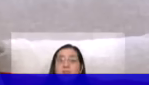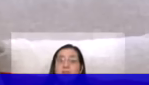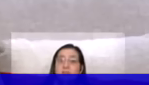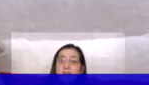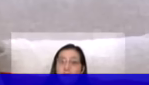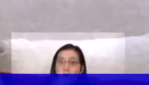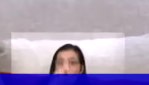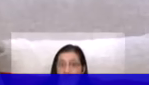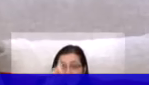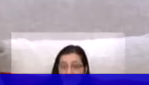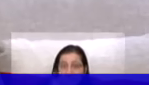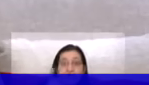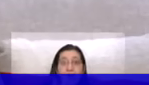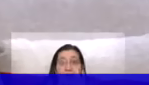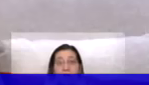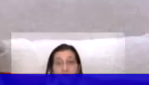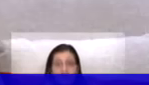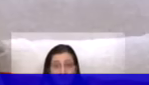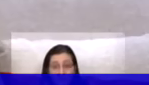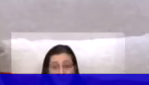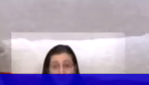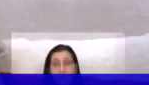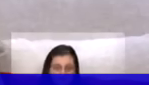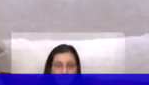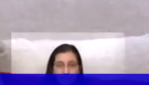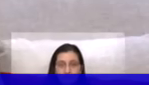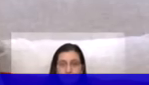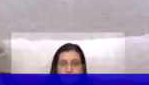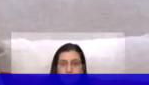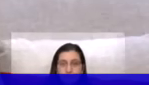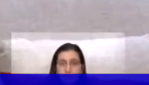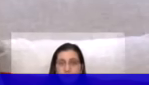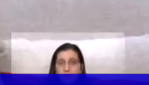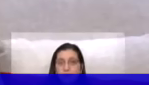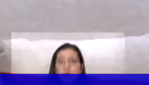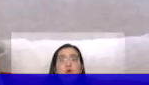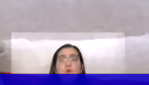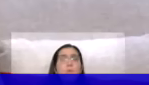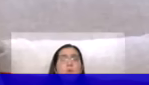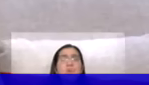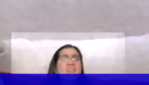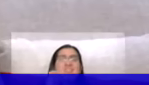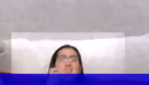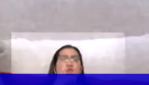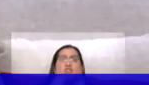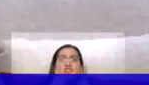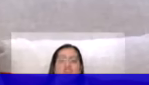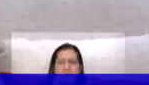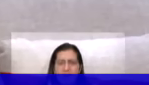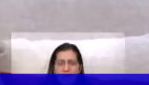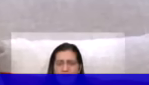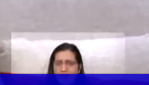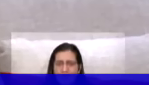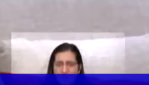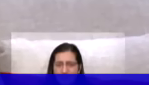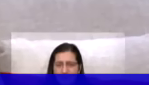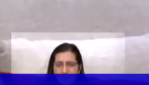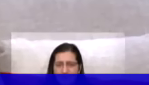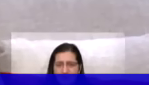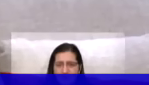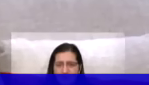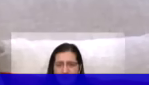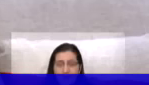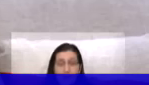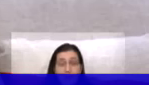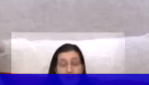el grafiti es una obra de arte, que había que esa discusión, ¿no? No tiene que importar quién lo diga para cuestionar. Tanto en el